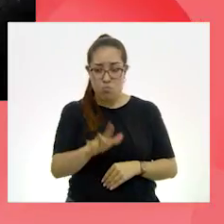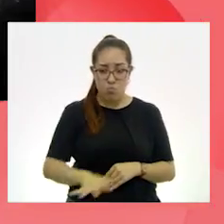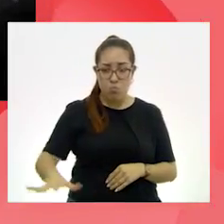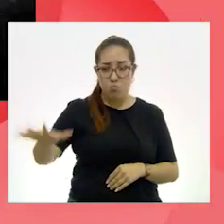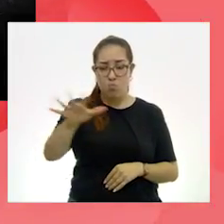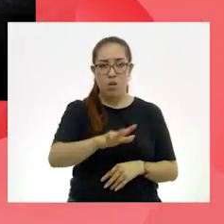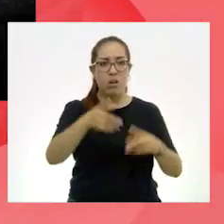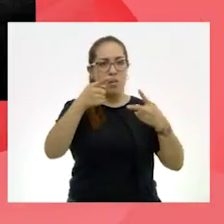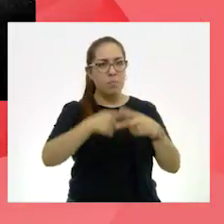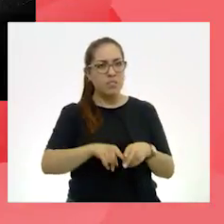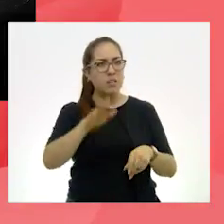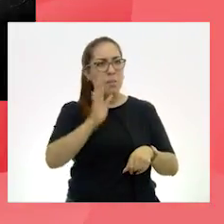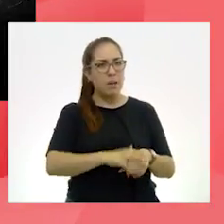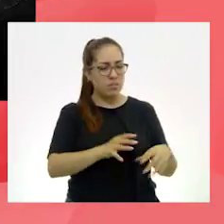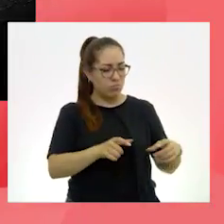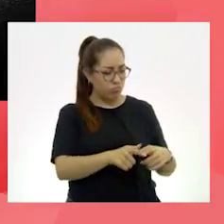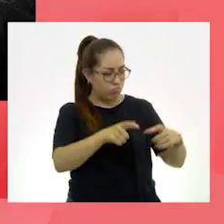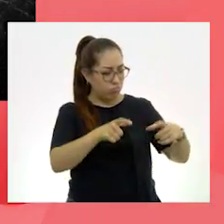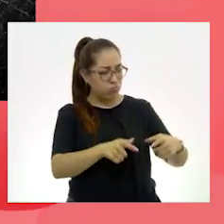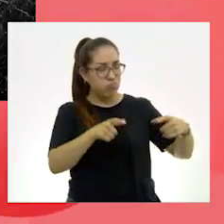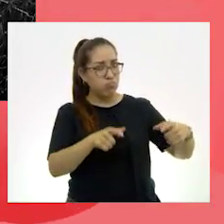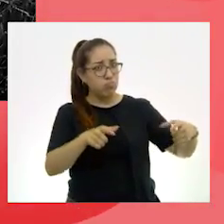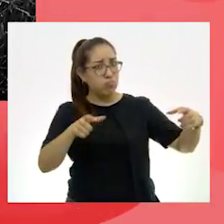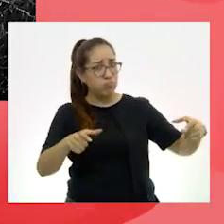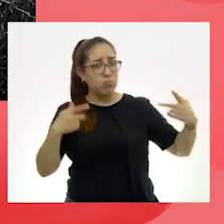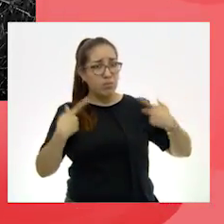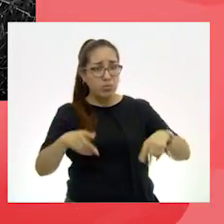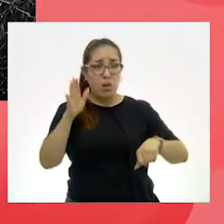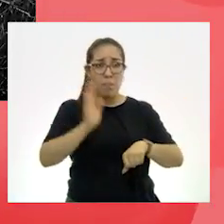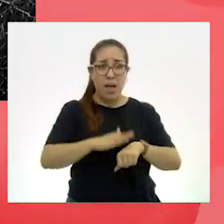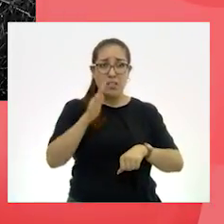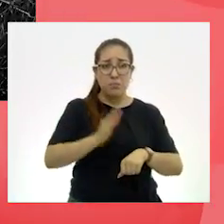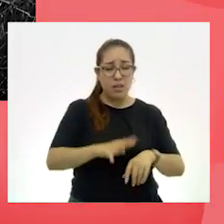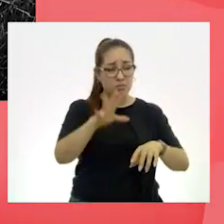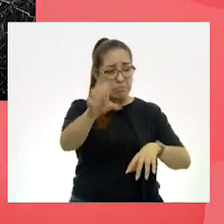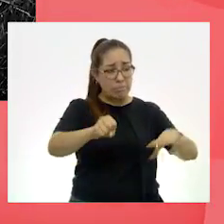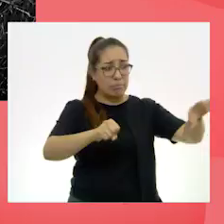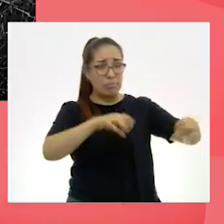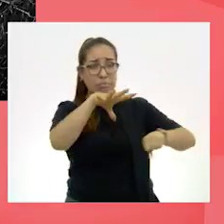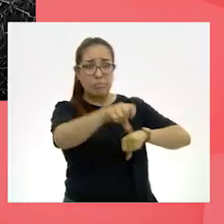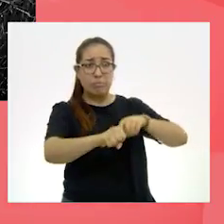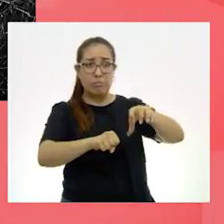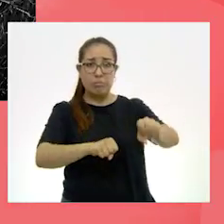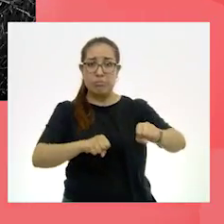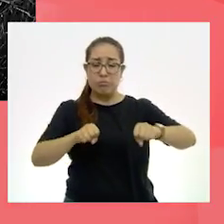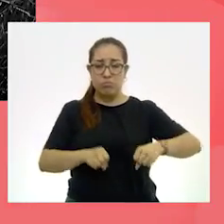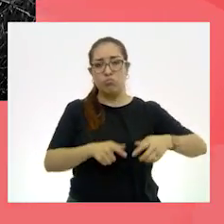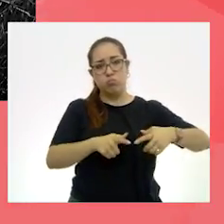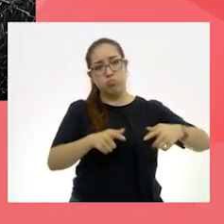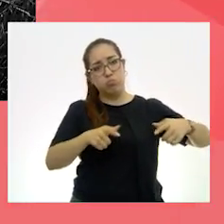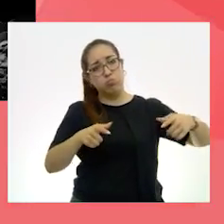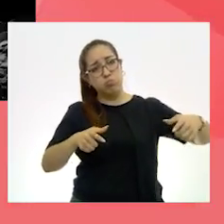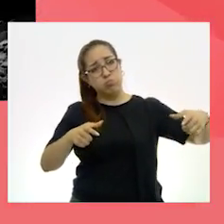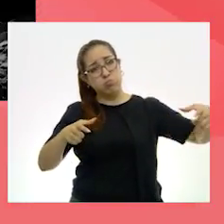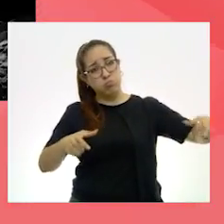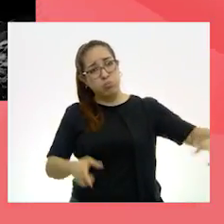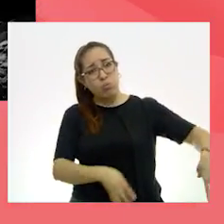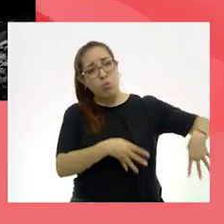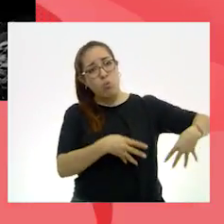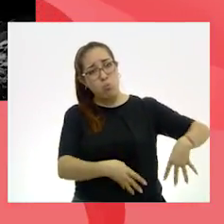columna, pasaban a otro pueblo, se producía el levantamiento, etc. De tal manera que este